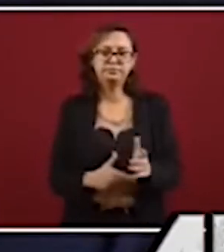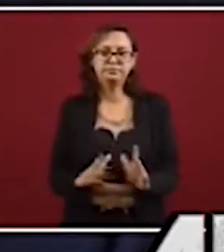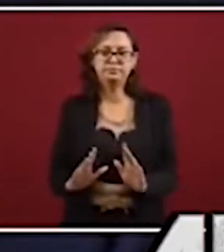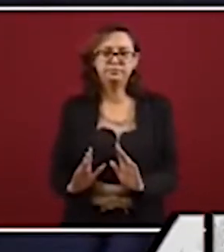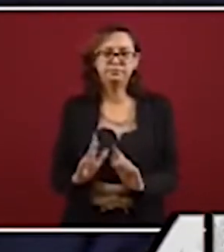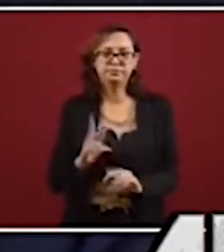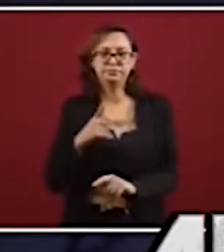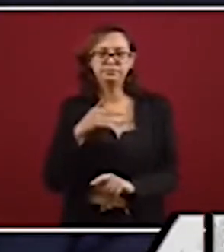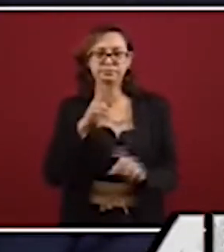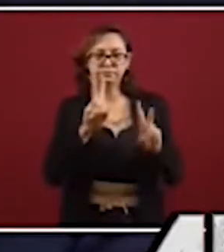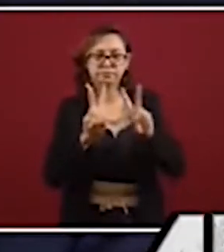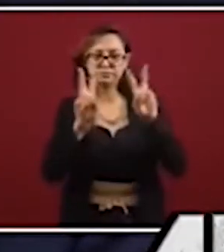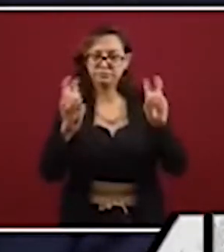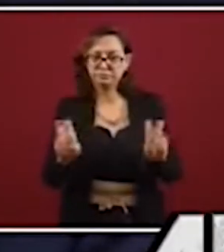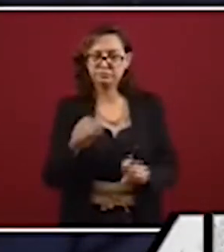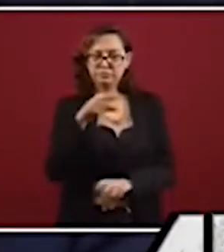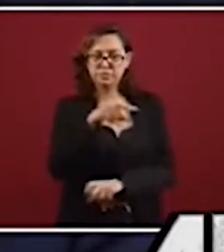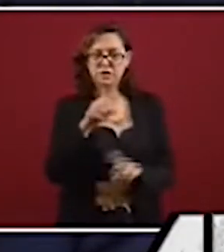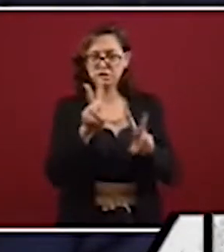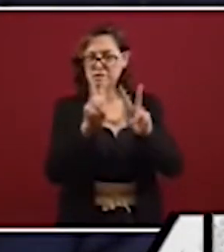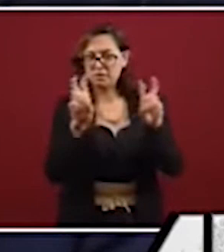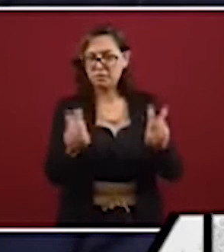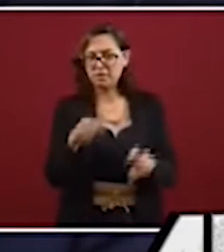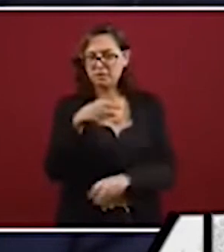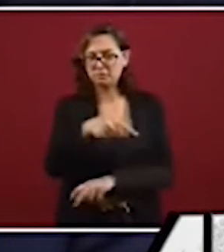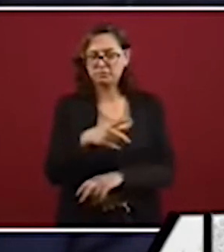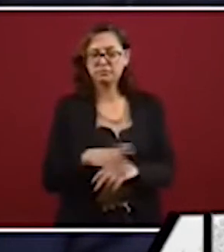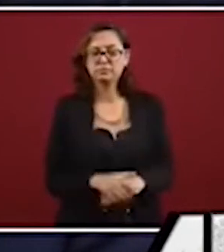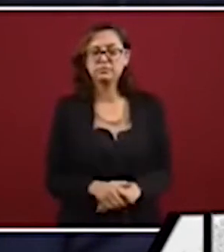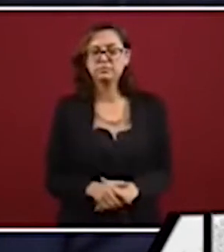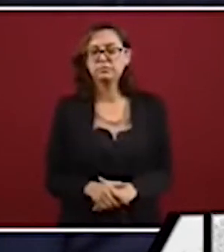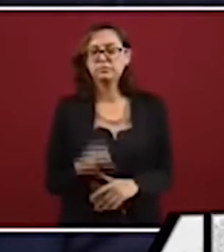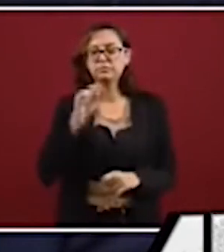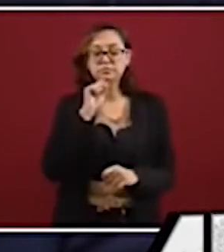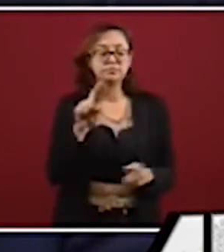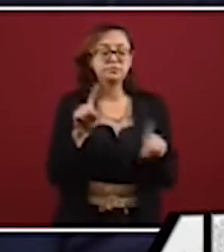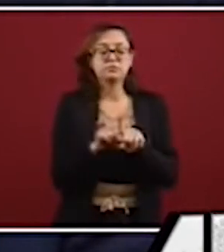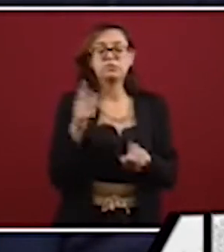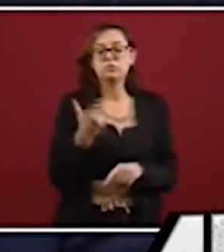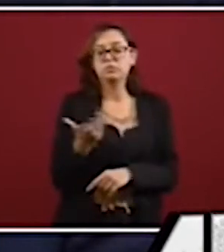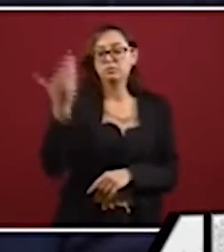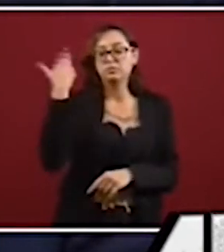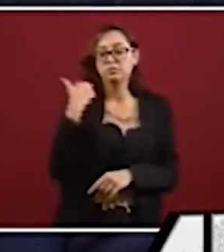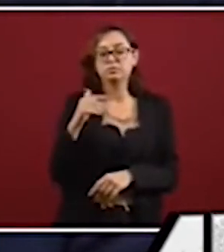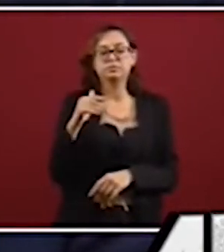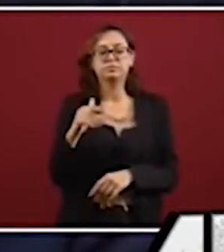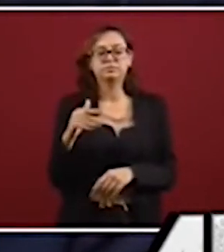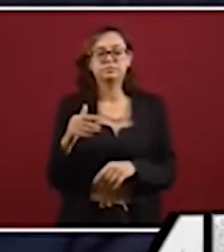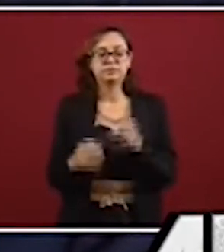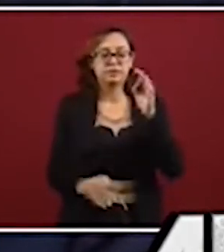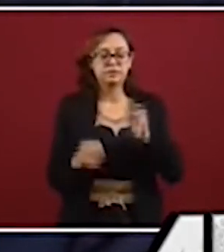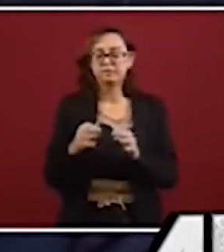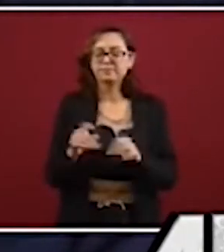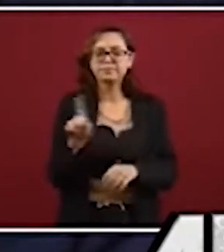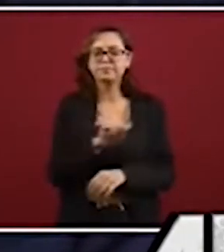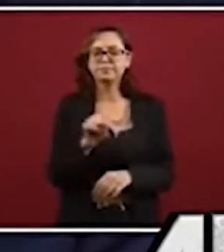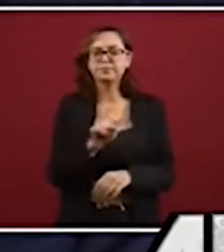su asunto, como lo hizo el fiscal, en este caso el ministro